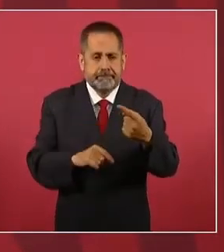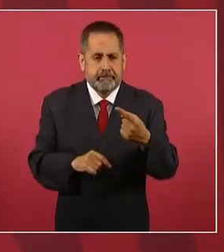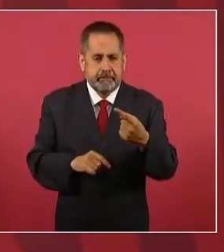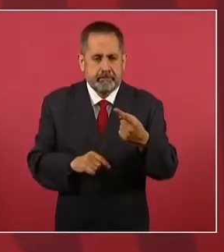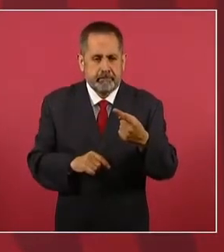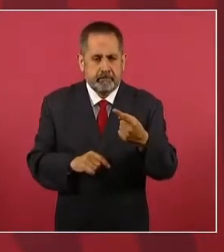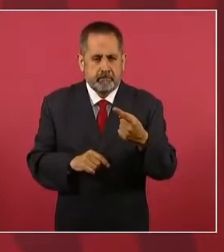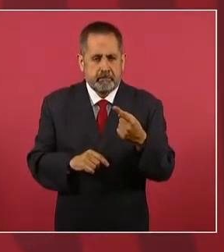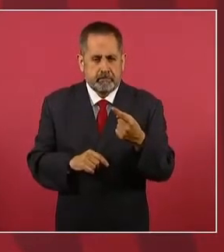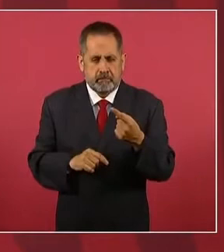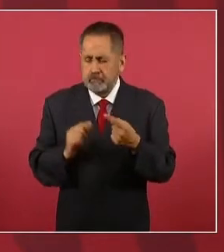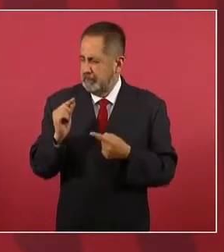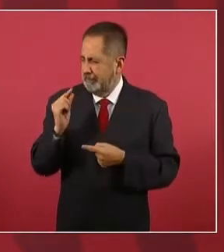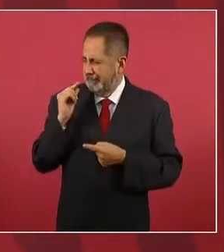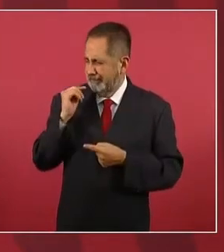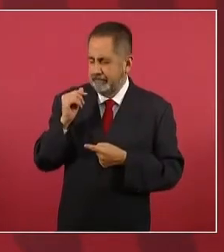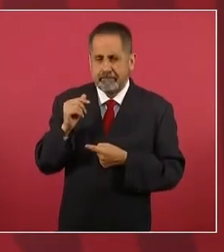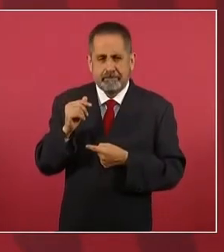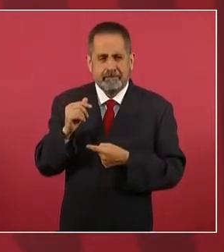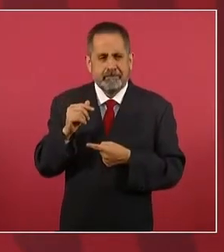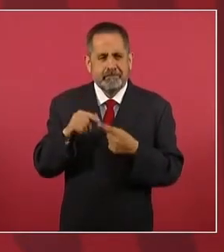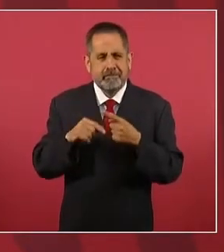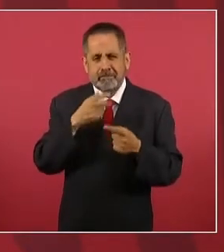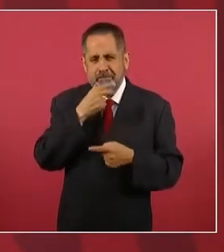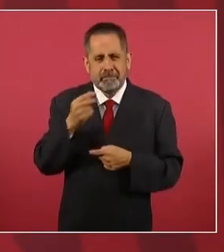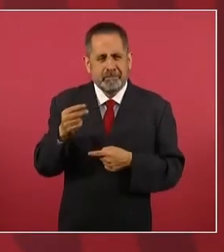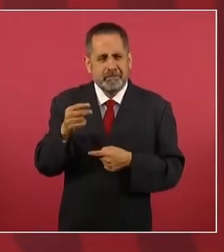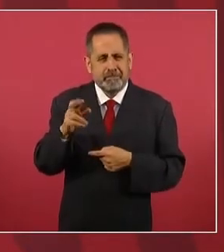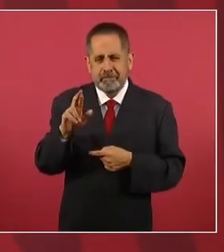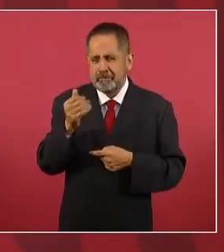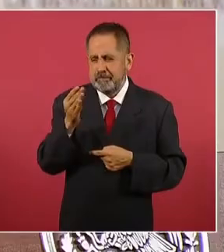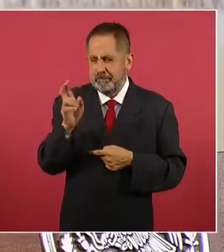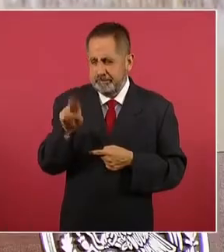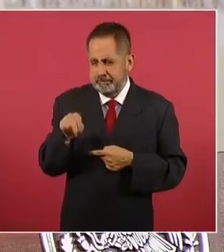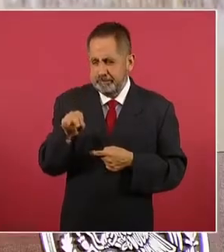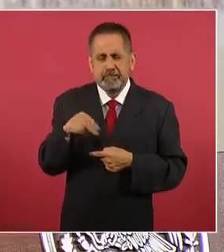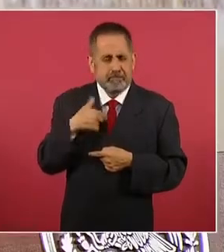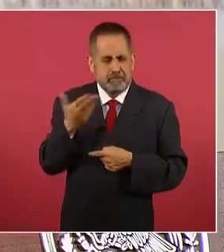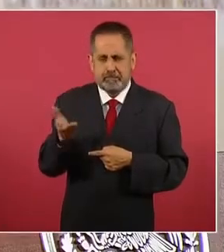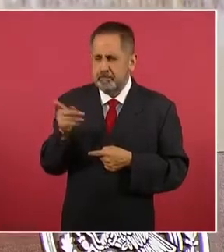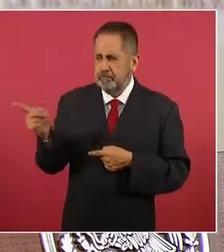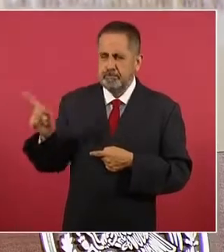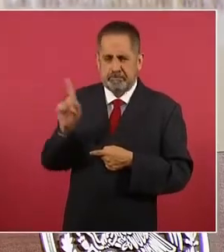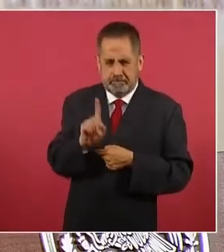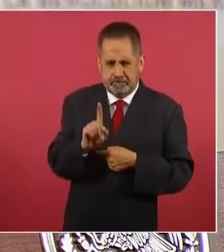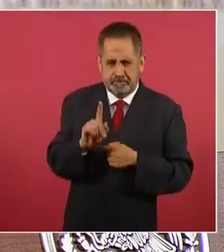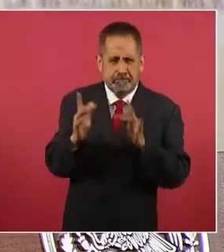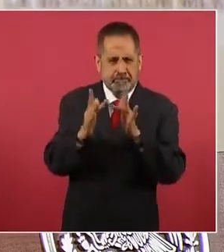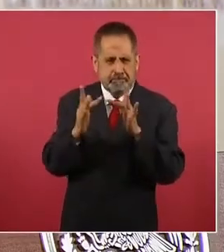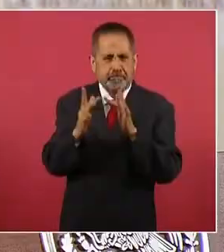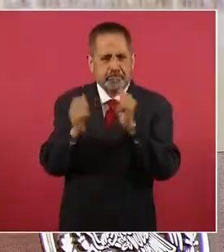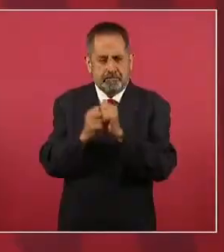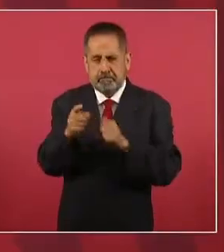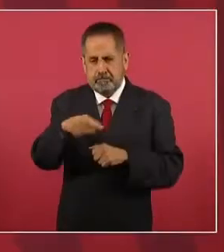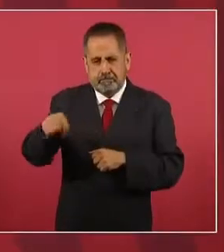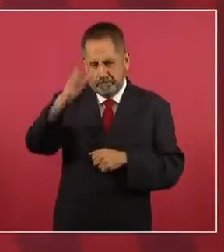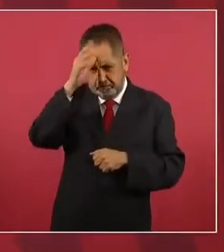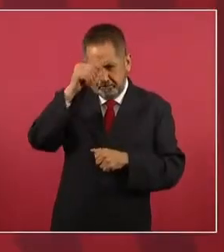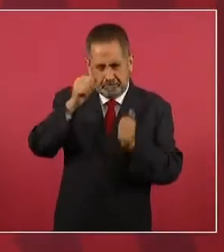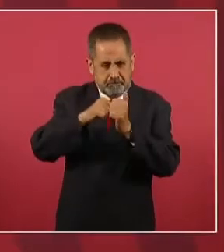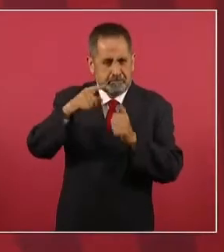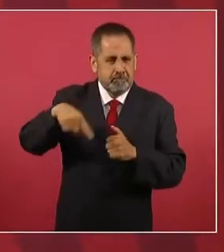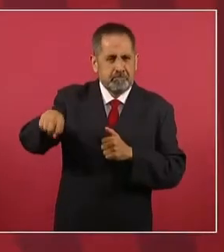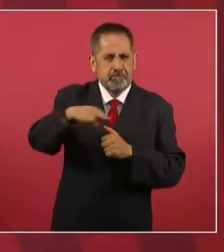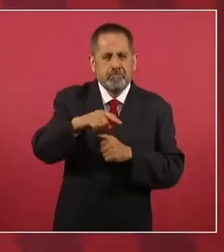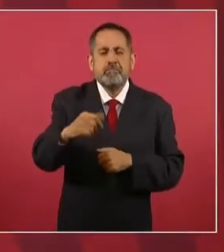lo acaba de tratar Rabín y le voy a pedir que se pongan de acuerdo con